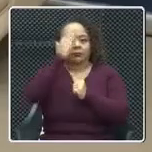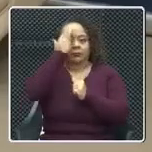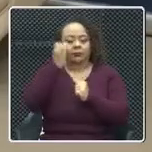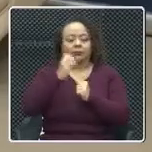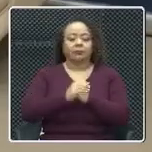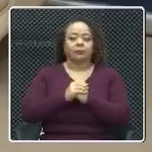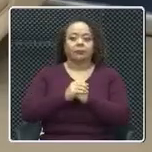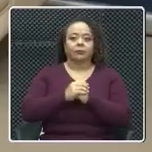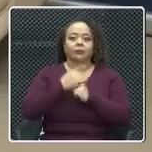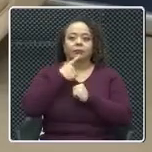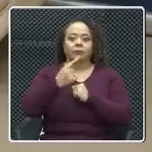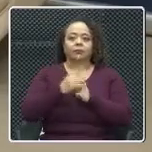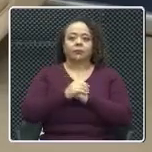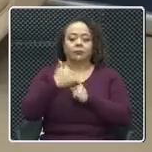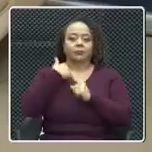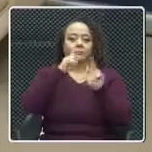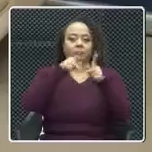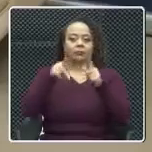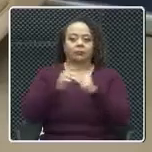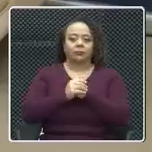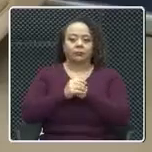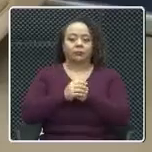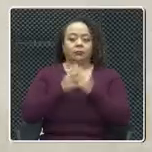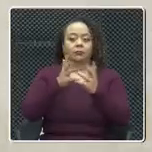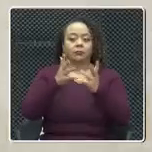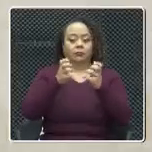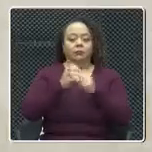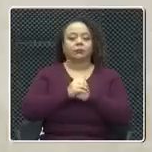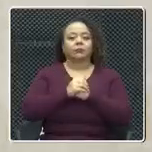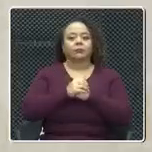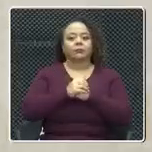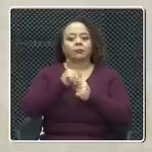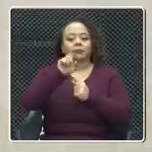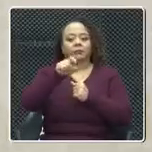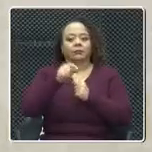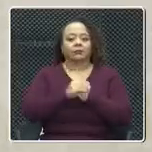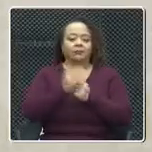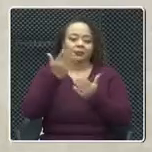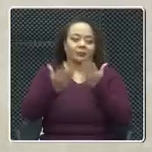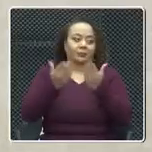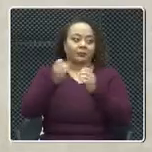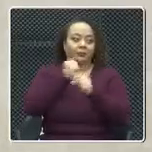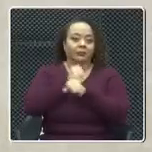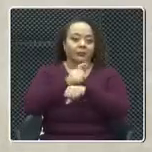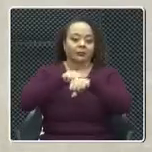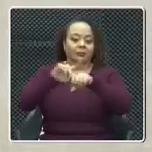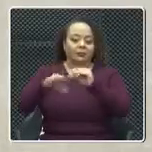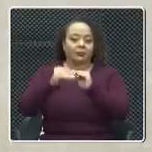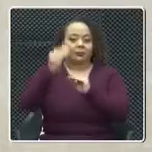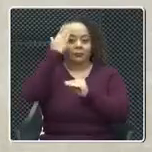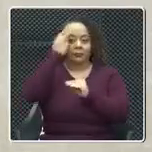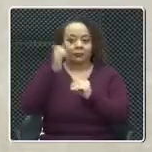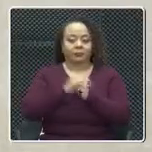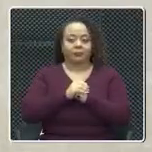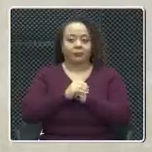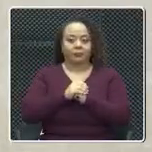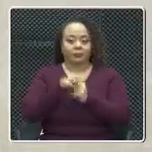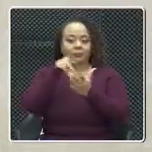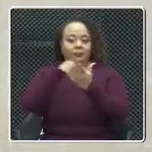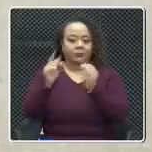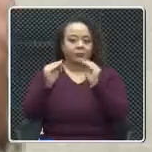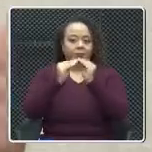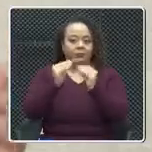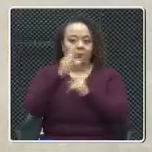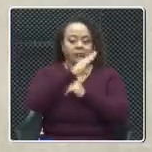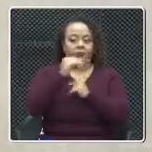cierto, hay personas que más bien quieren o ¿verdad? Necesitan tal vez trabajar horas extra porque les claro. ¿verdad? Porque les pagan más